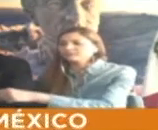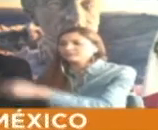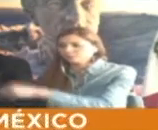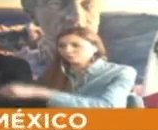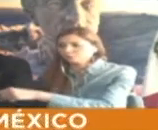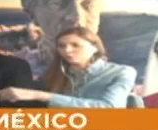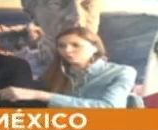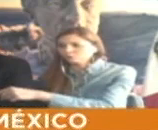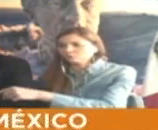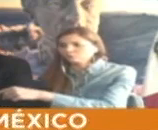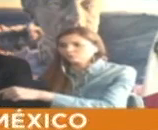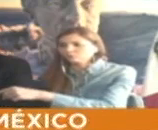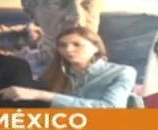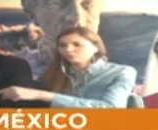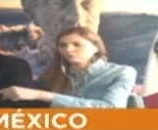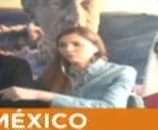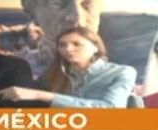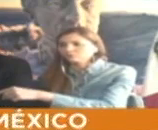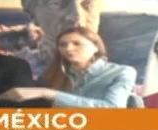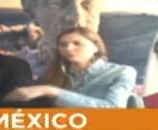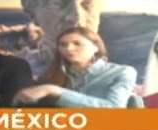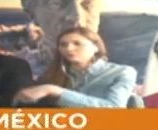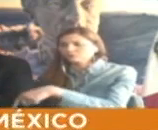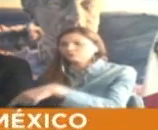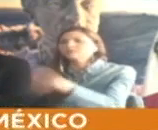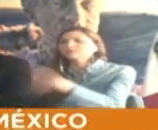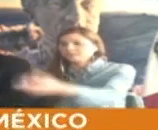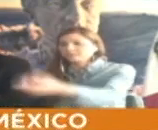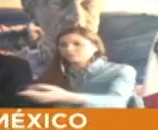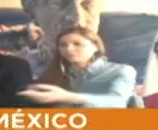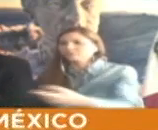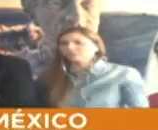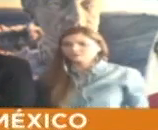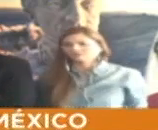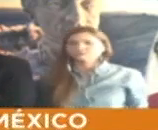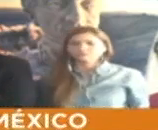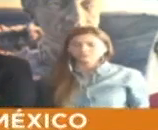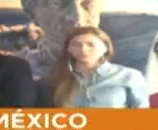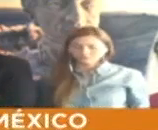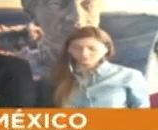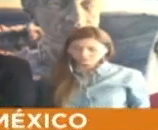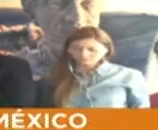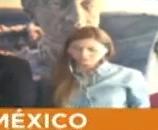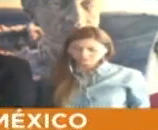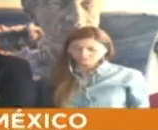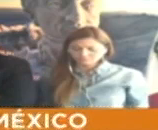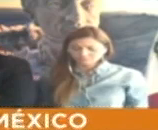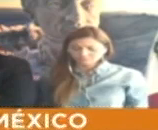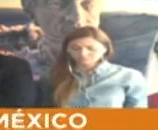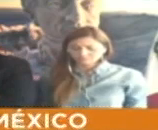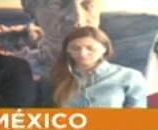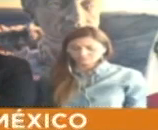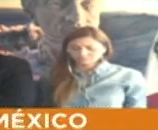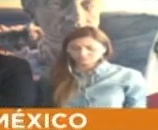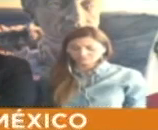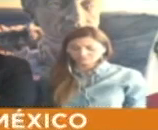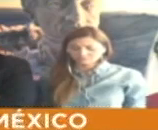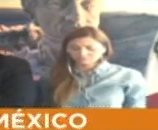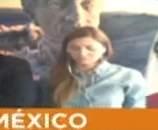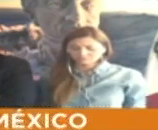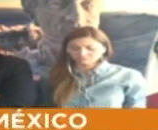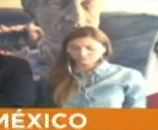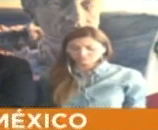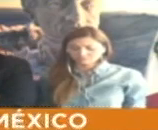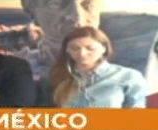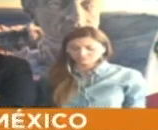yo? Que el Caribe nos está protegiendo como un hermano. El Caribe ha venido como un